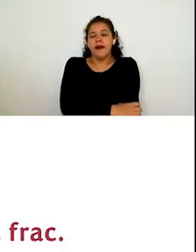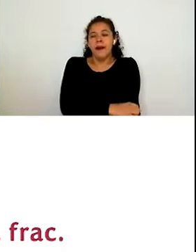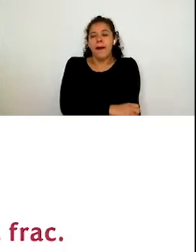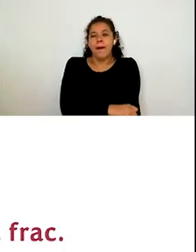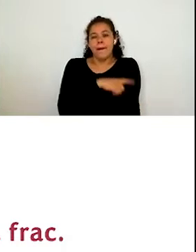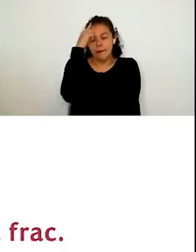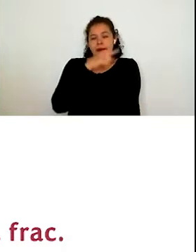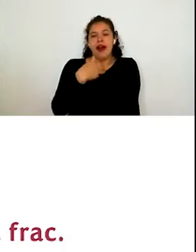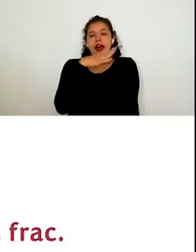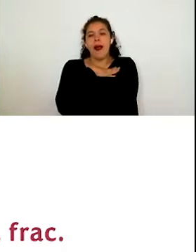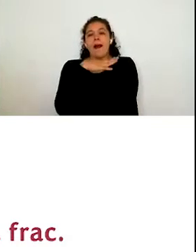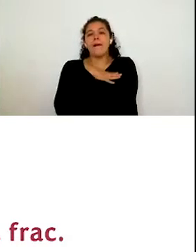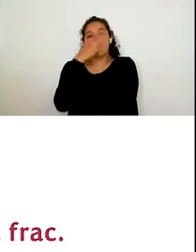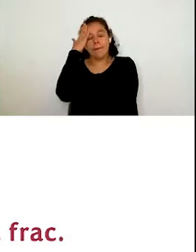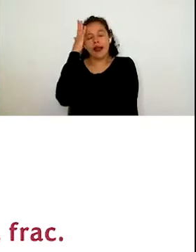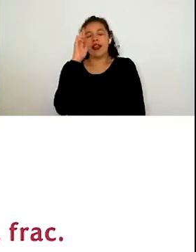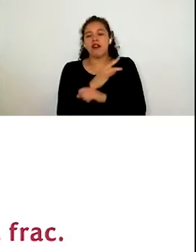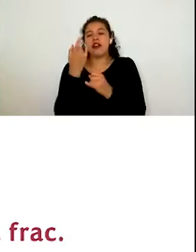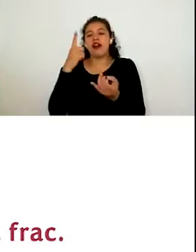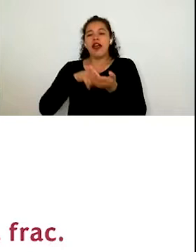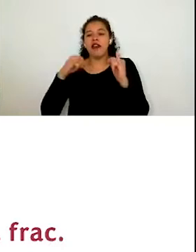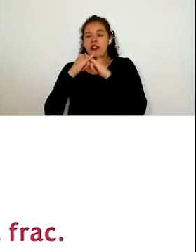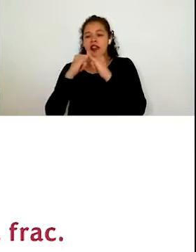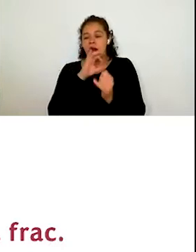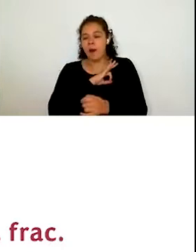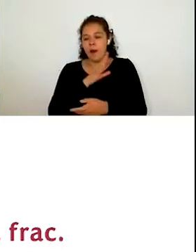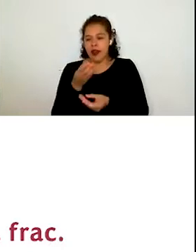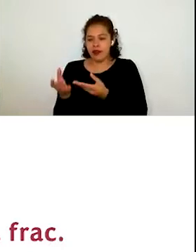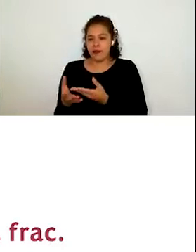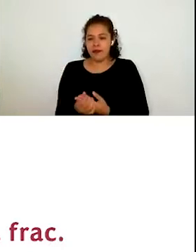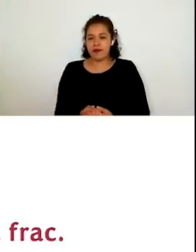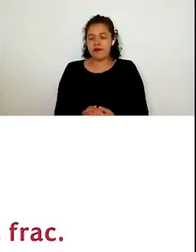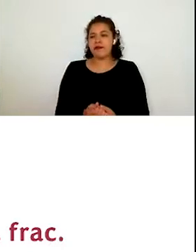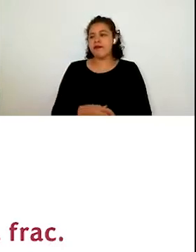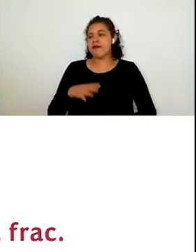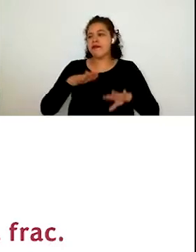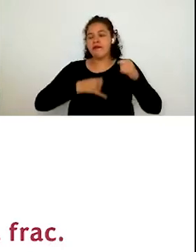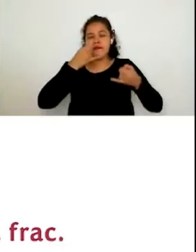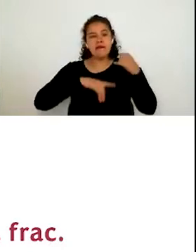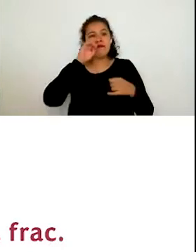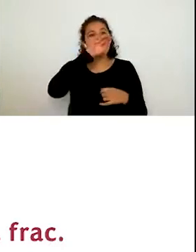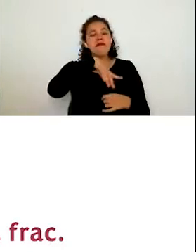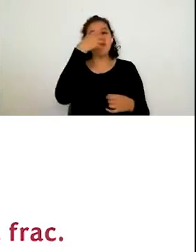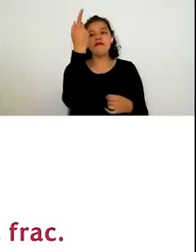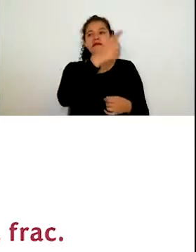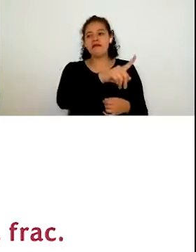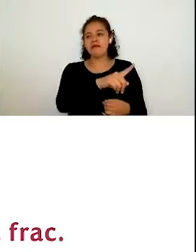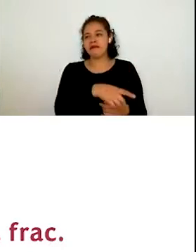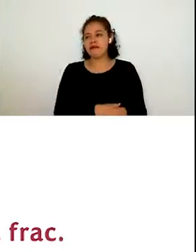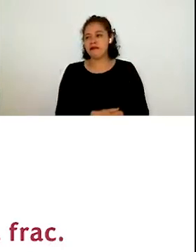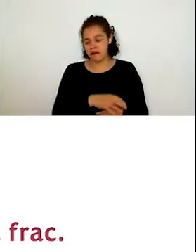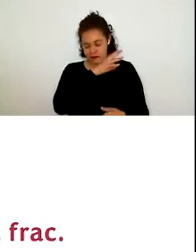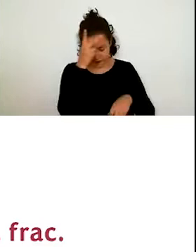institución y lo reclama judicialmente. Llega a pasar,